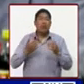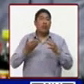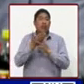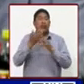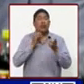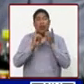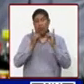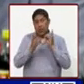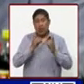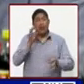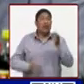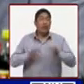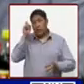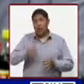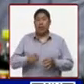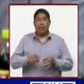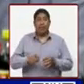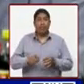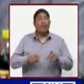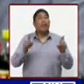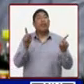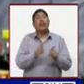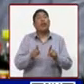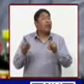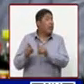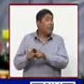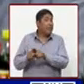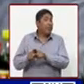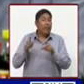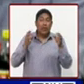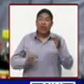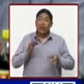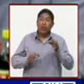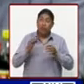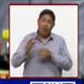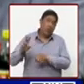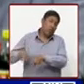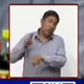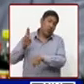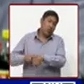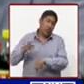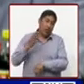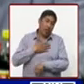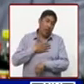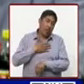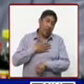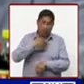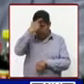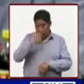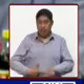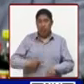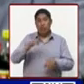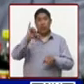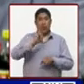deportiva. Y si el caso amerita, también en la justicia ordinaria. En lo que me compete, yo